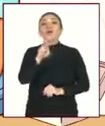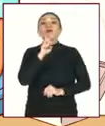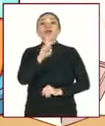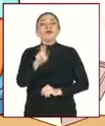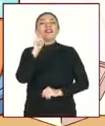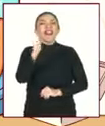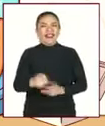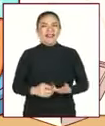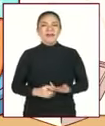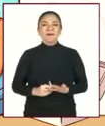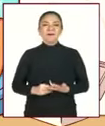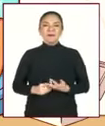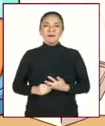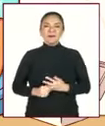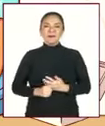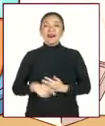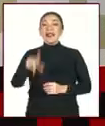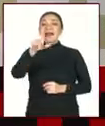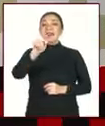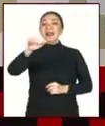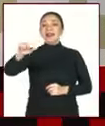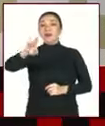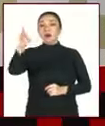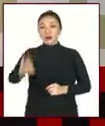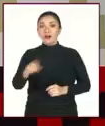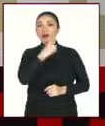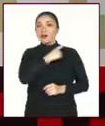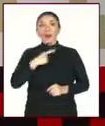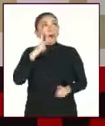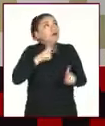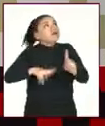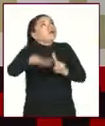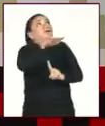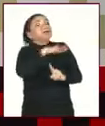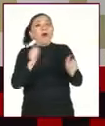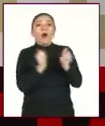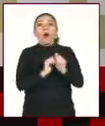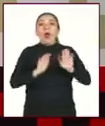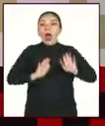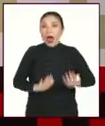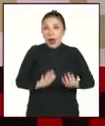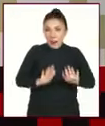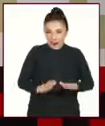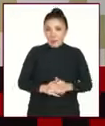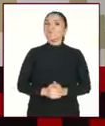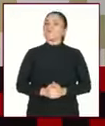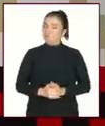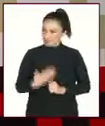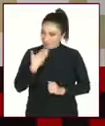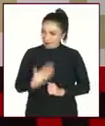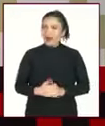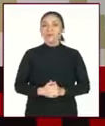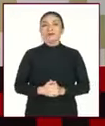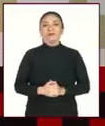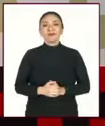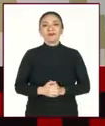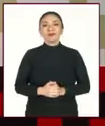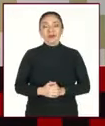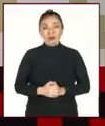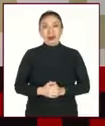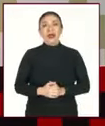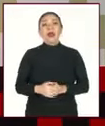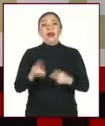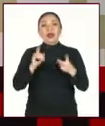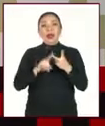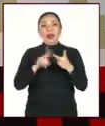siguiente: 76% para evaluar el riesgo y mantener la calma. Muy bien. Reconocer los signos de alarma,